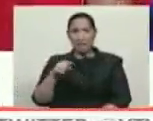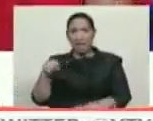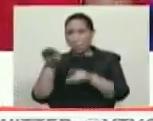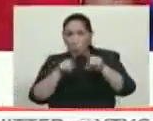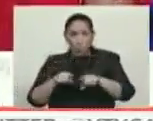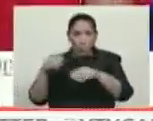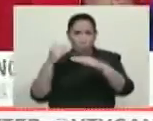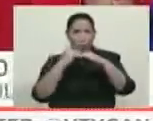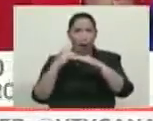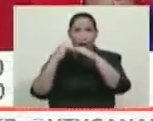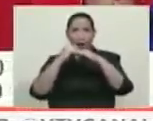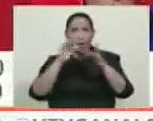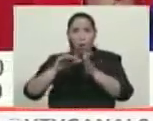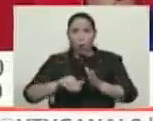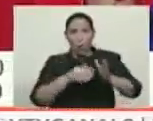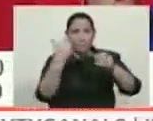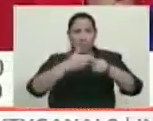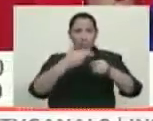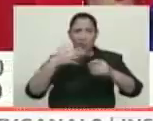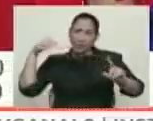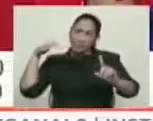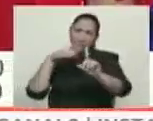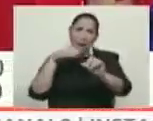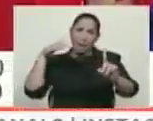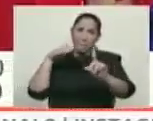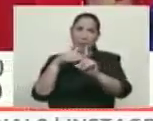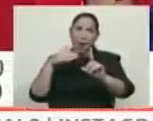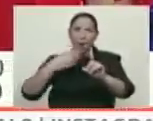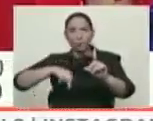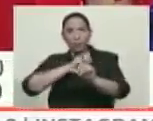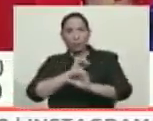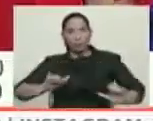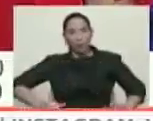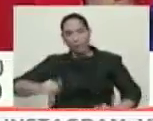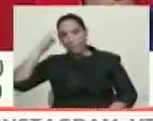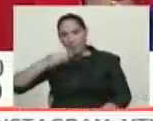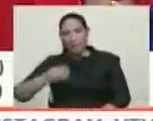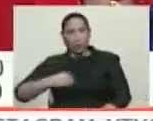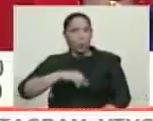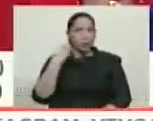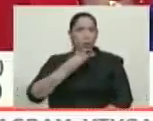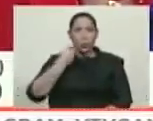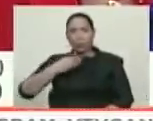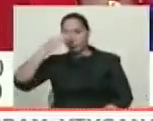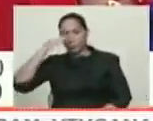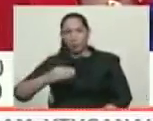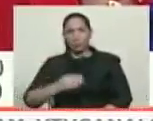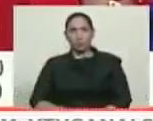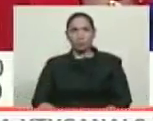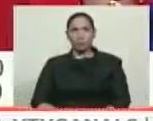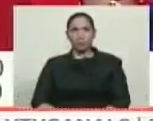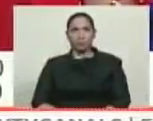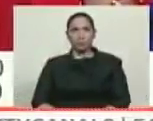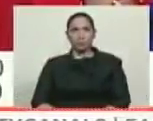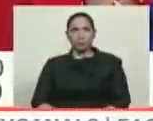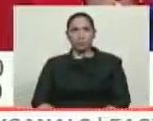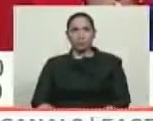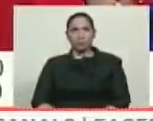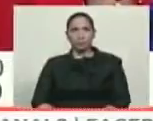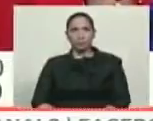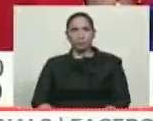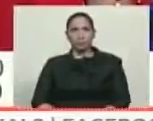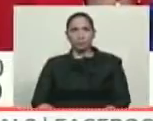atacan permanentemente a nuestras fuerzas militares, a nuestra juventud militar.